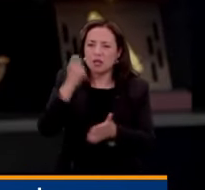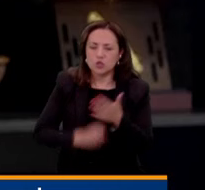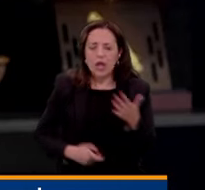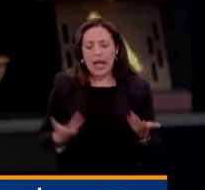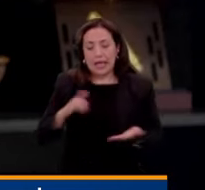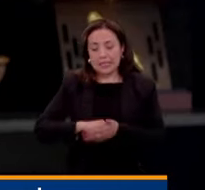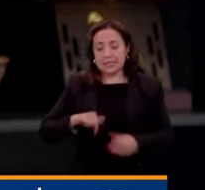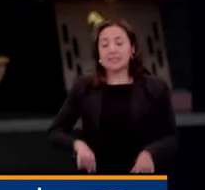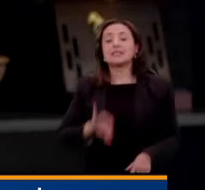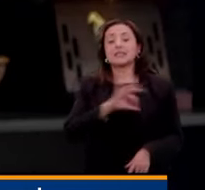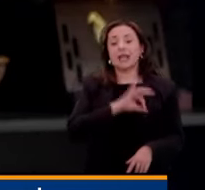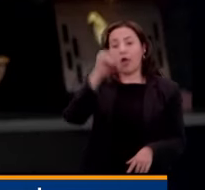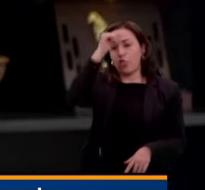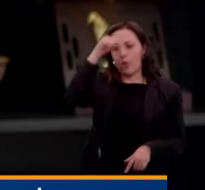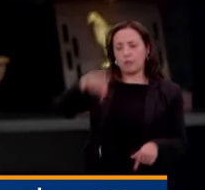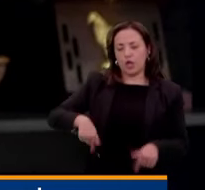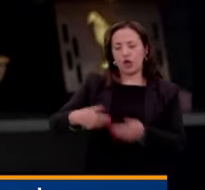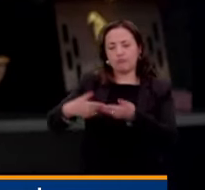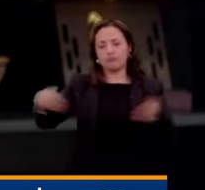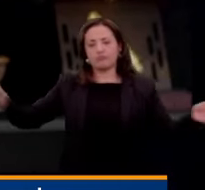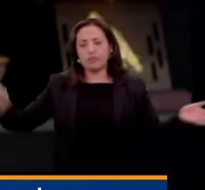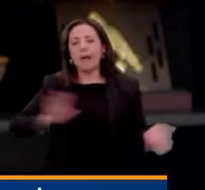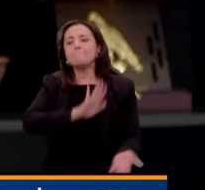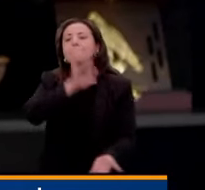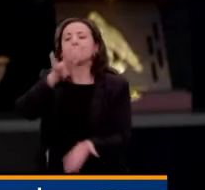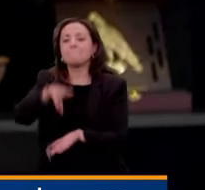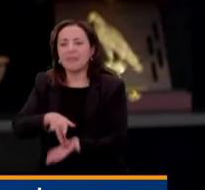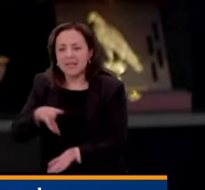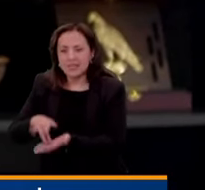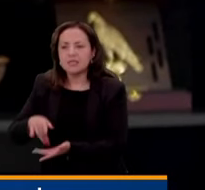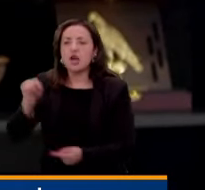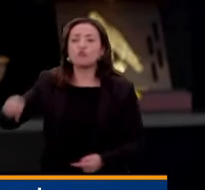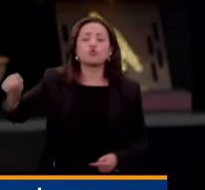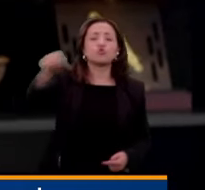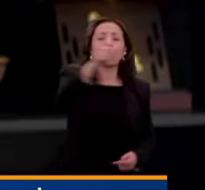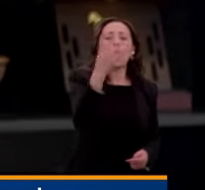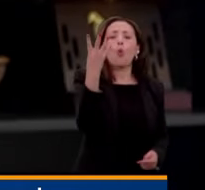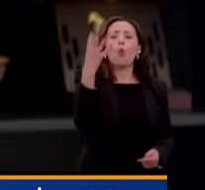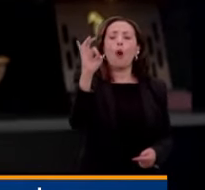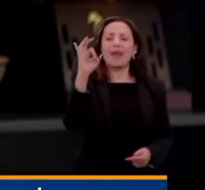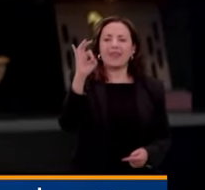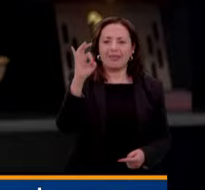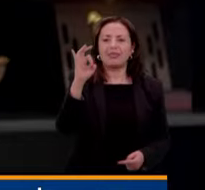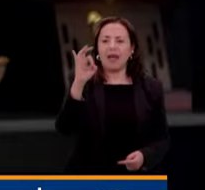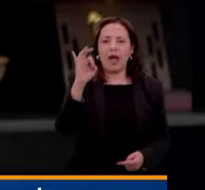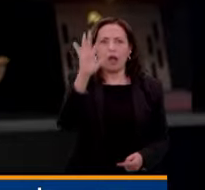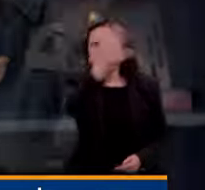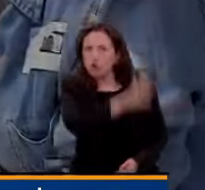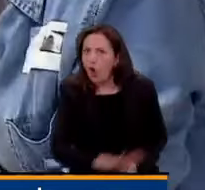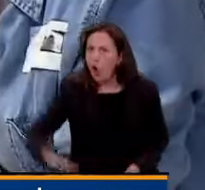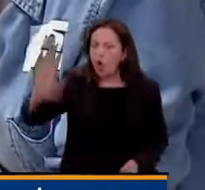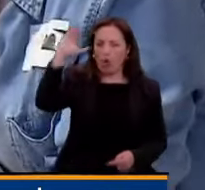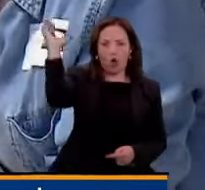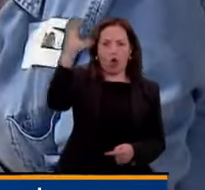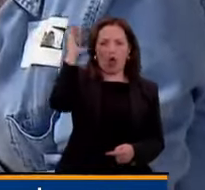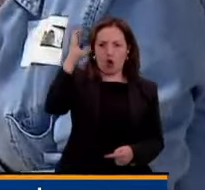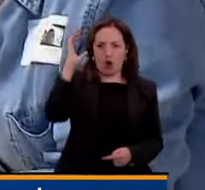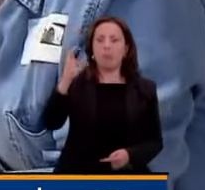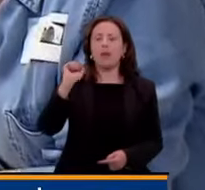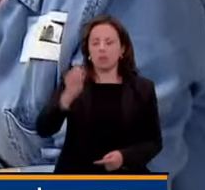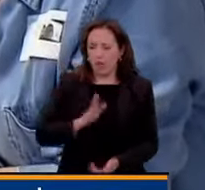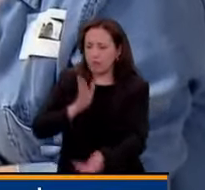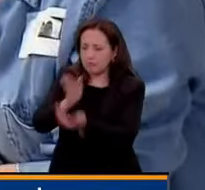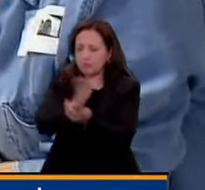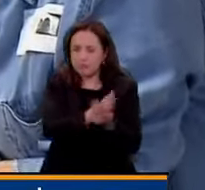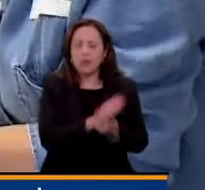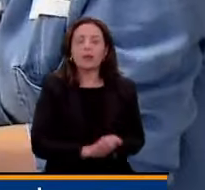fin de semana tendremos atención presencial en más de 40 puntos de contacto en todo el territorio nacional. La atención será